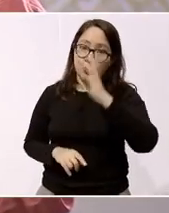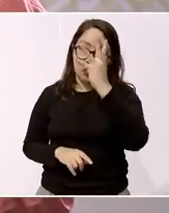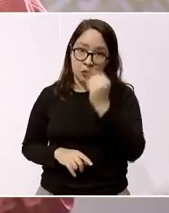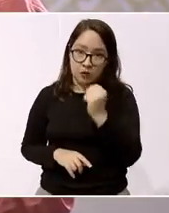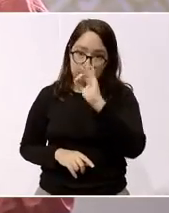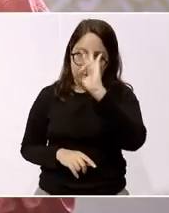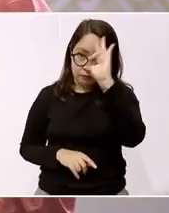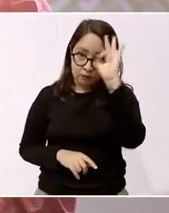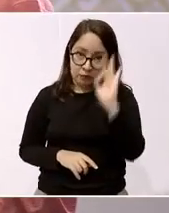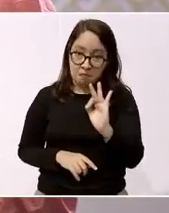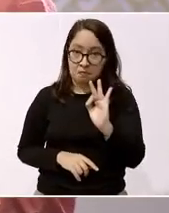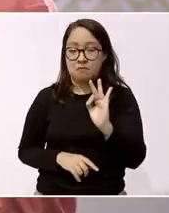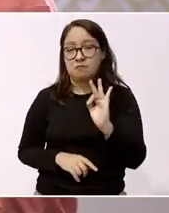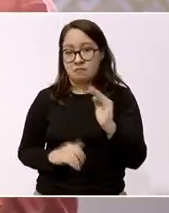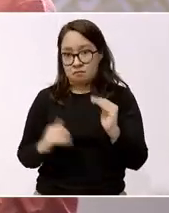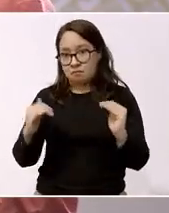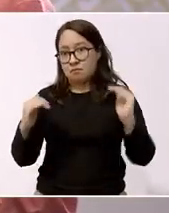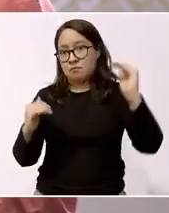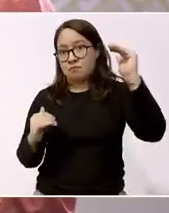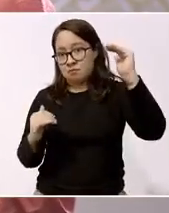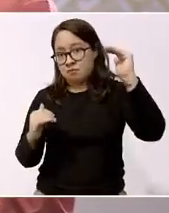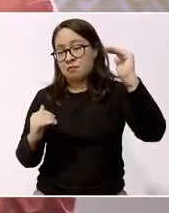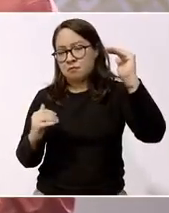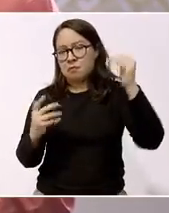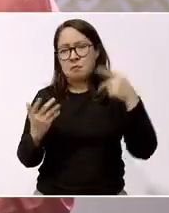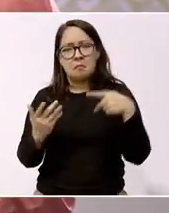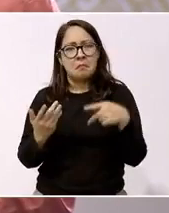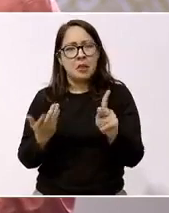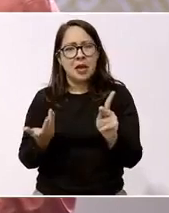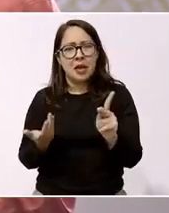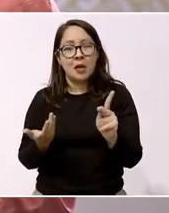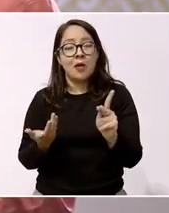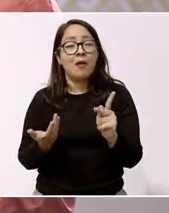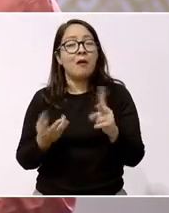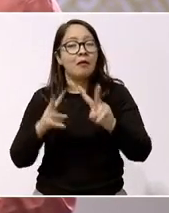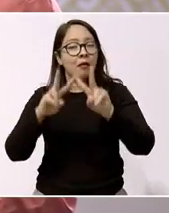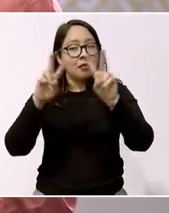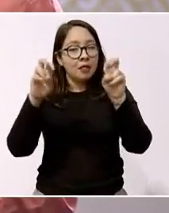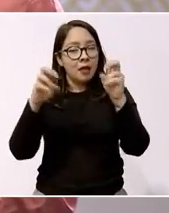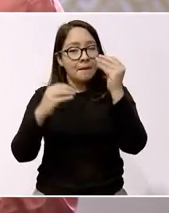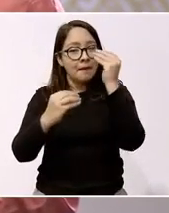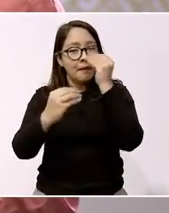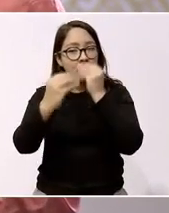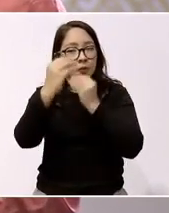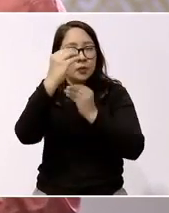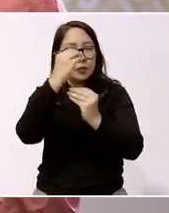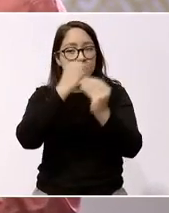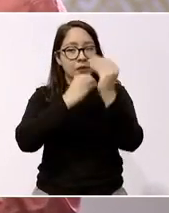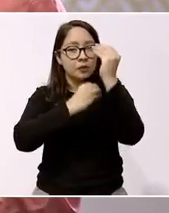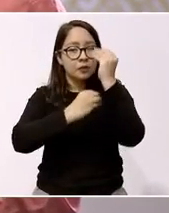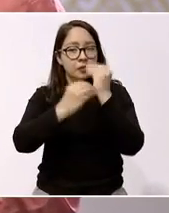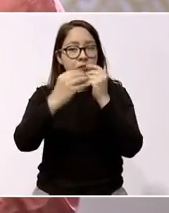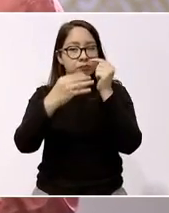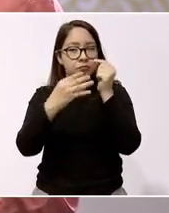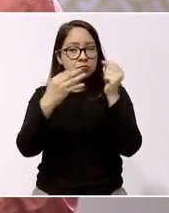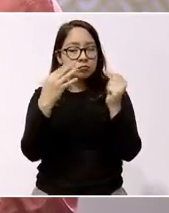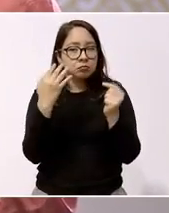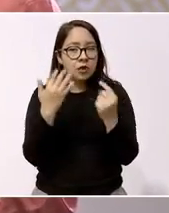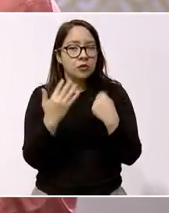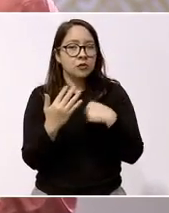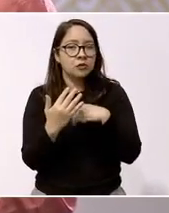4.9% de aumento. Pero en alimentos es donde